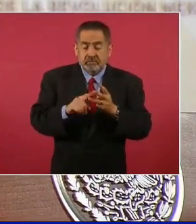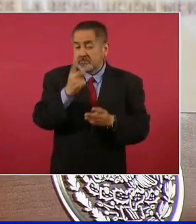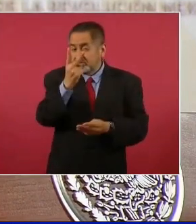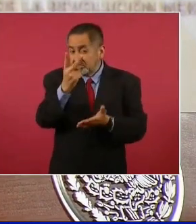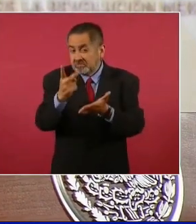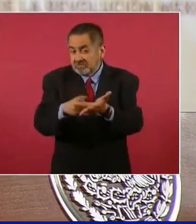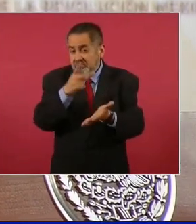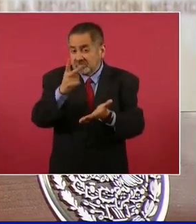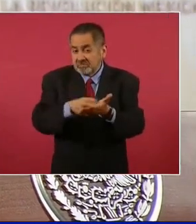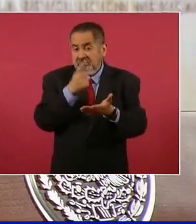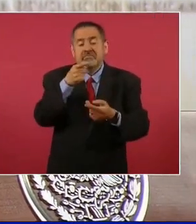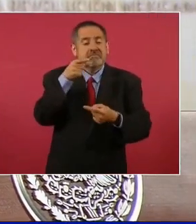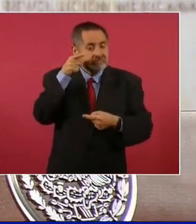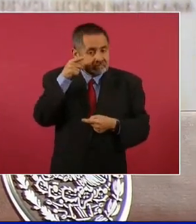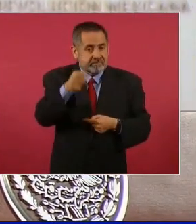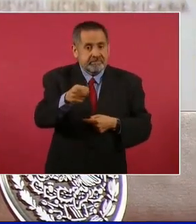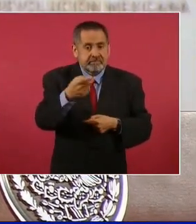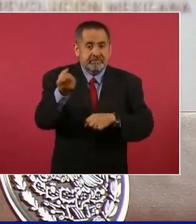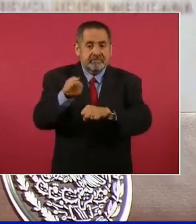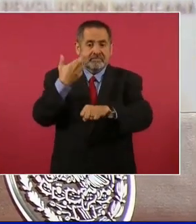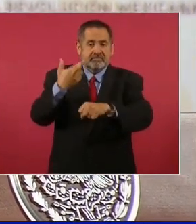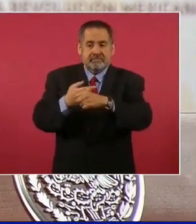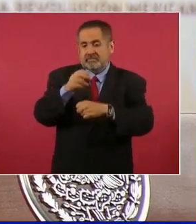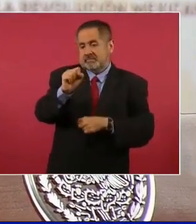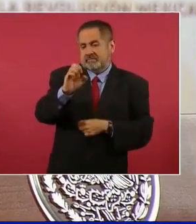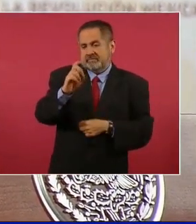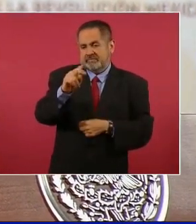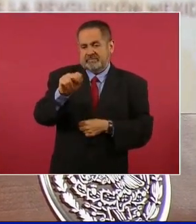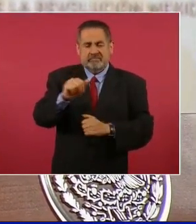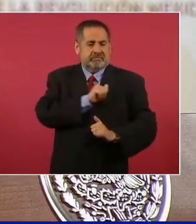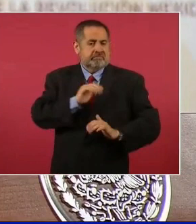2 veces secretario de la Defensa.